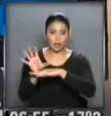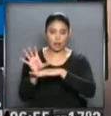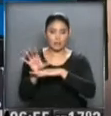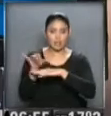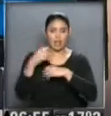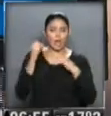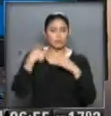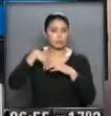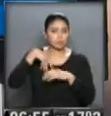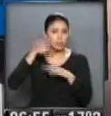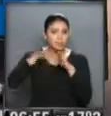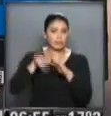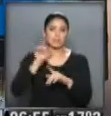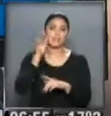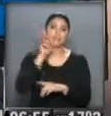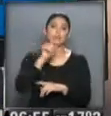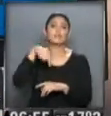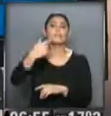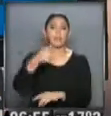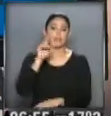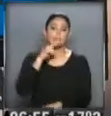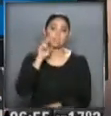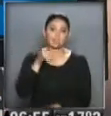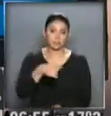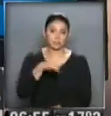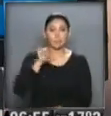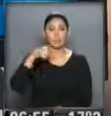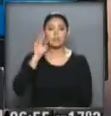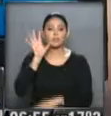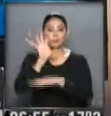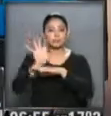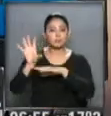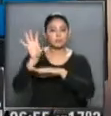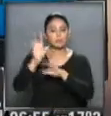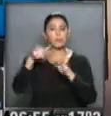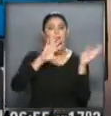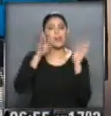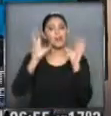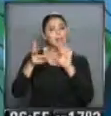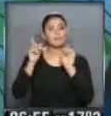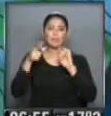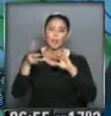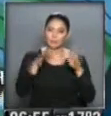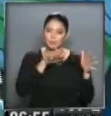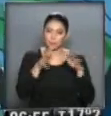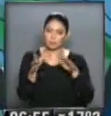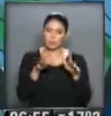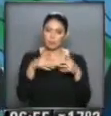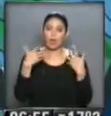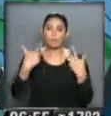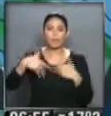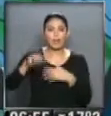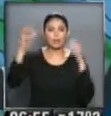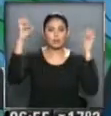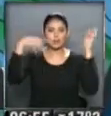descenso importante de las temperaturas recién mañana viernes. En el noroeste, allí las condiciones meteorológicas seguirán siendo inestables, la probabilidad de